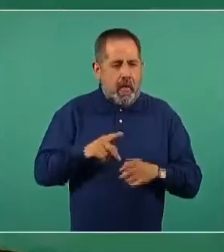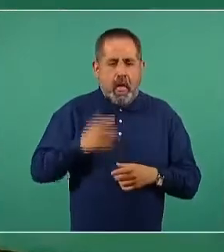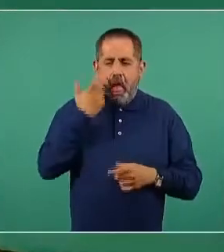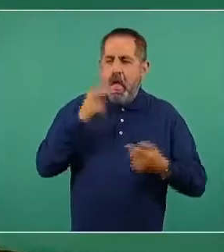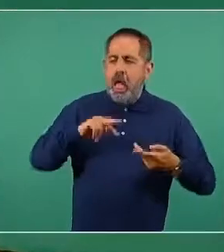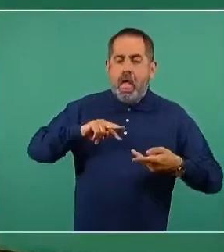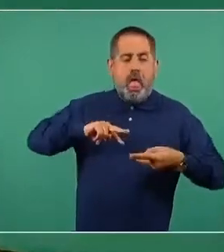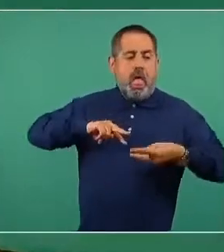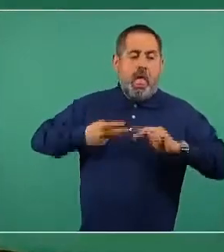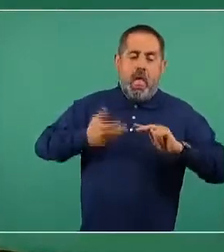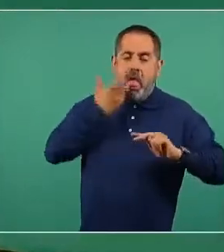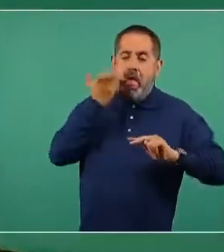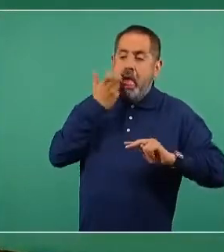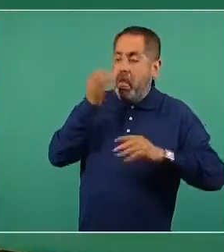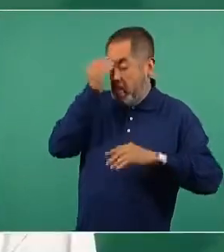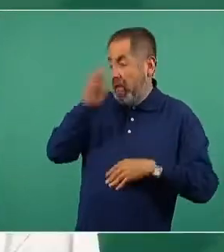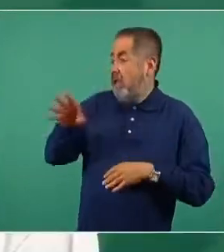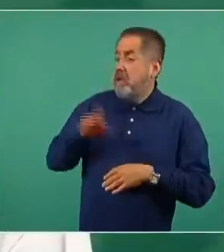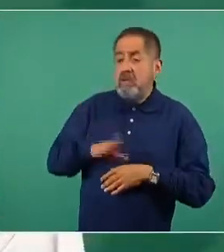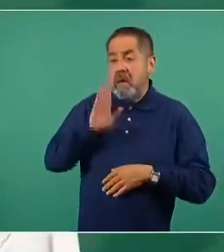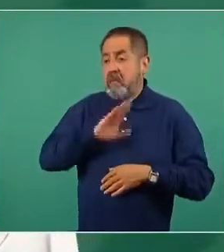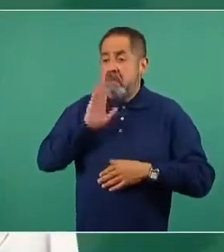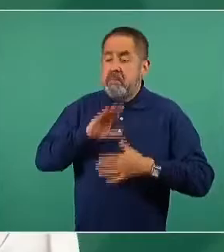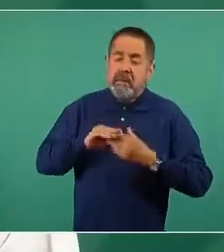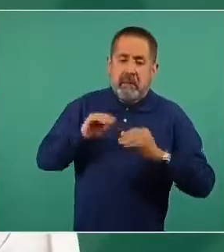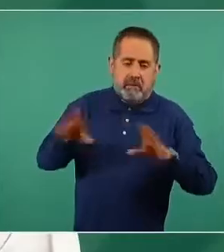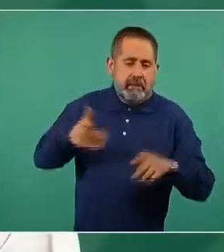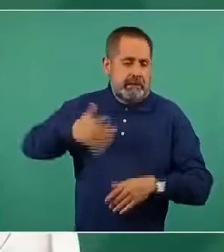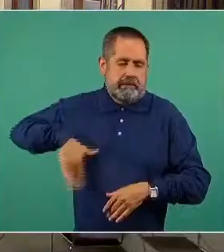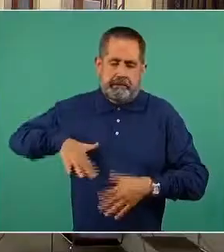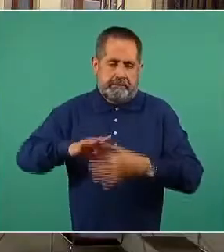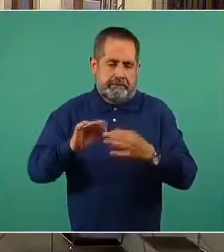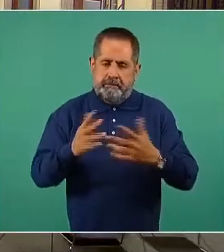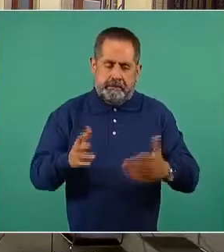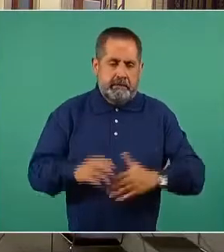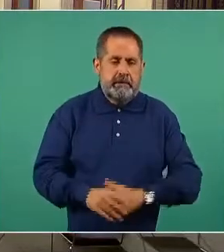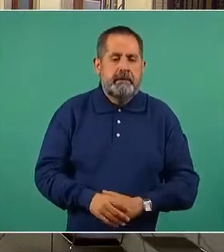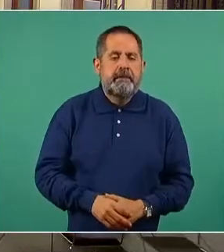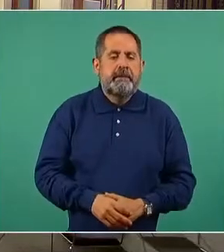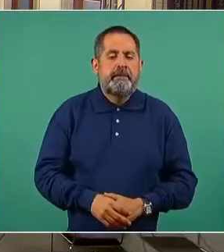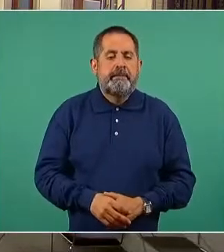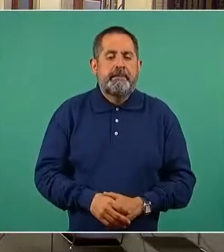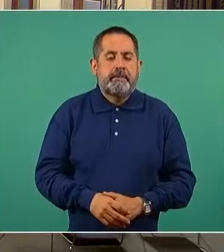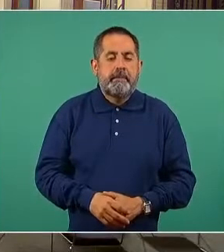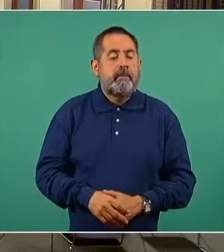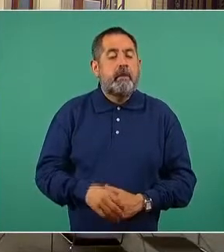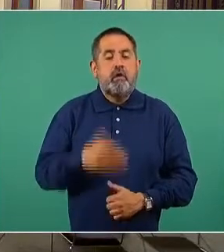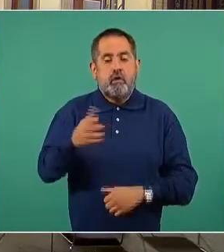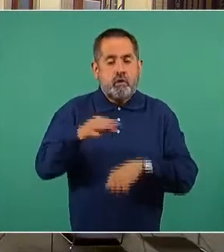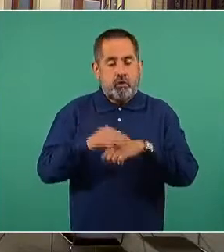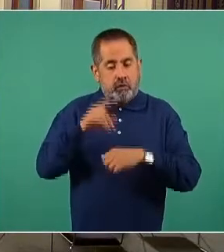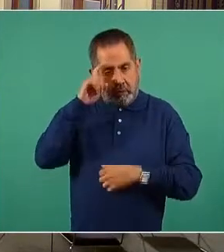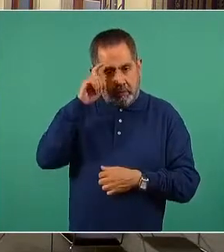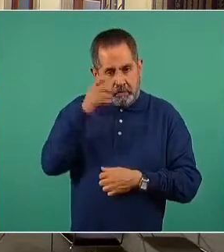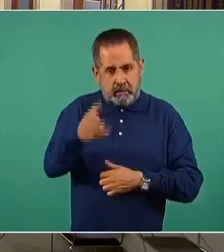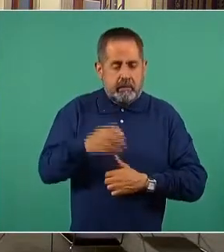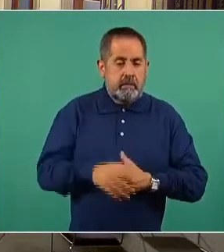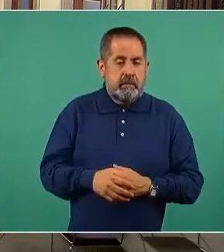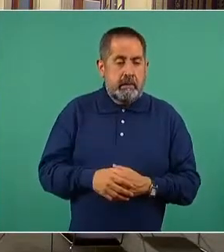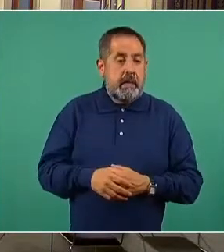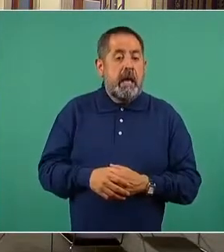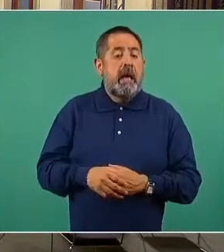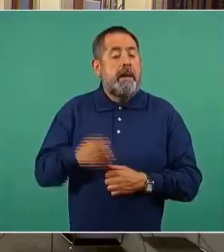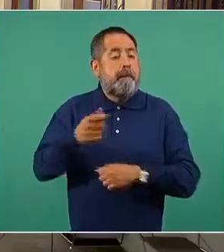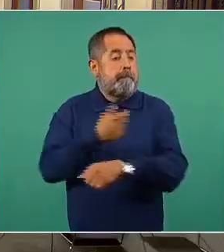malversación de la información, una distorsión de esto que ahora mismo estoy explicando. Doctor Gatell, del millón de vacunas de